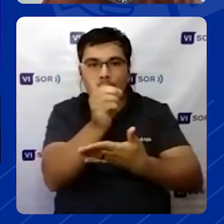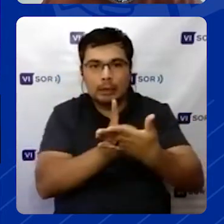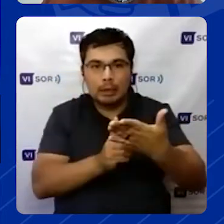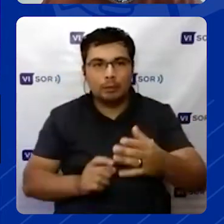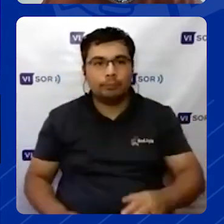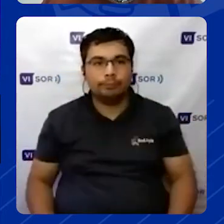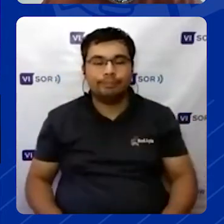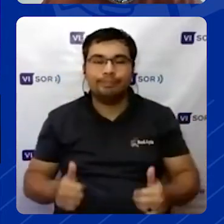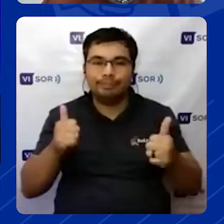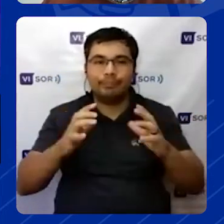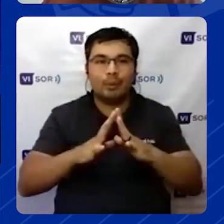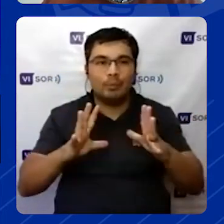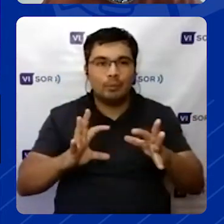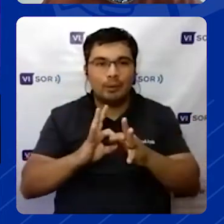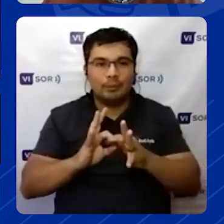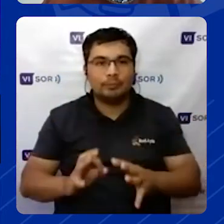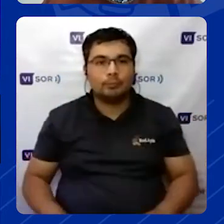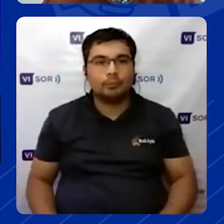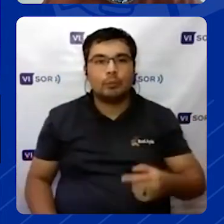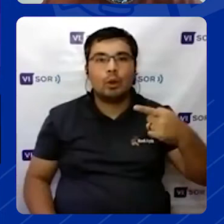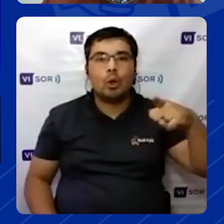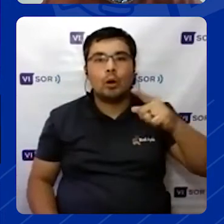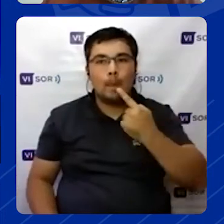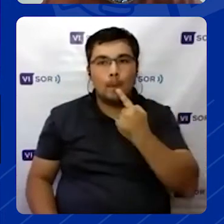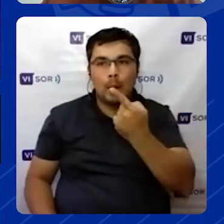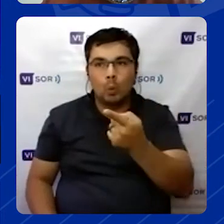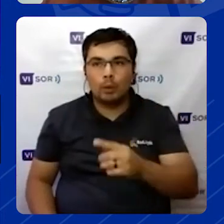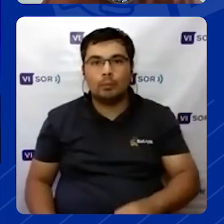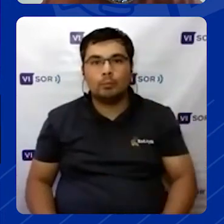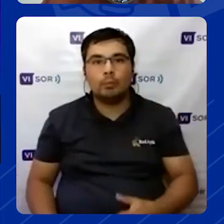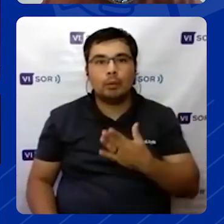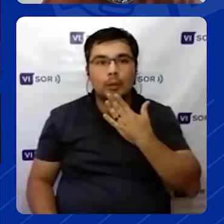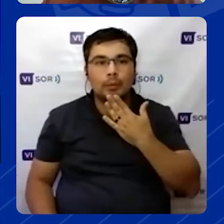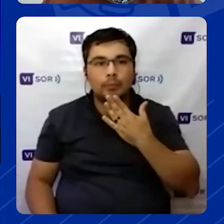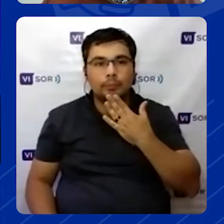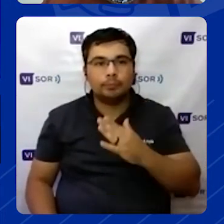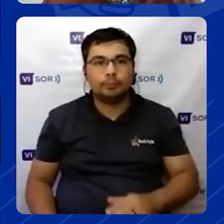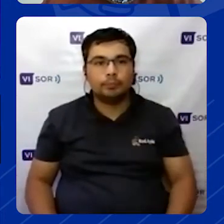Muchas gracias. Otra pregunta también que llegó recién,